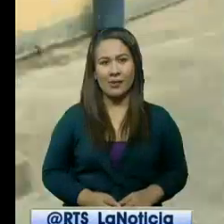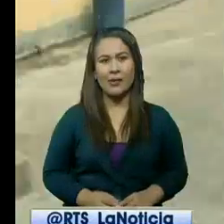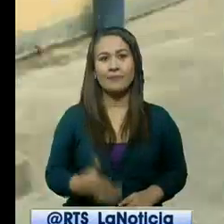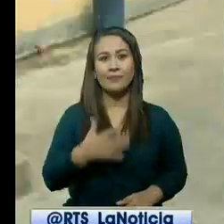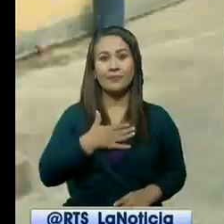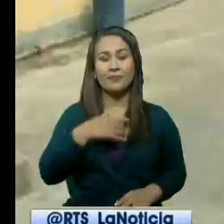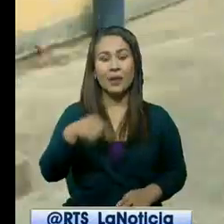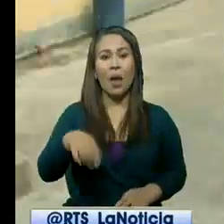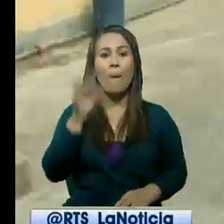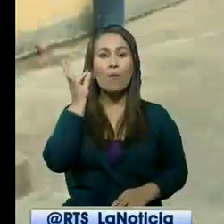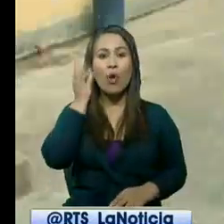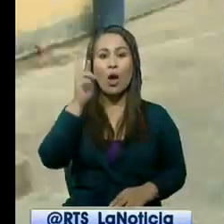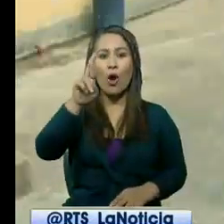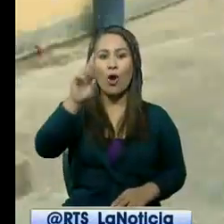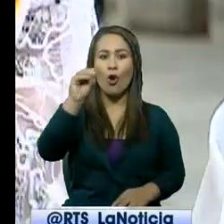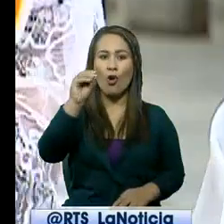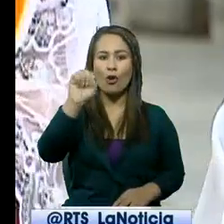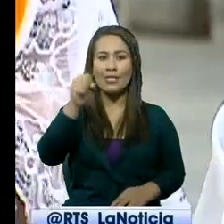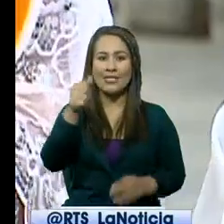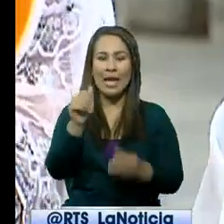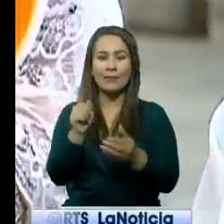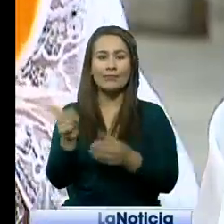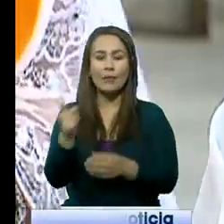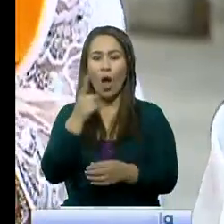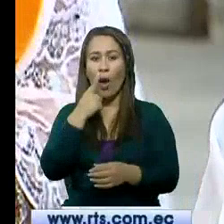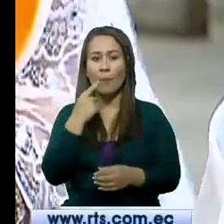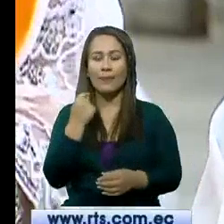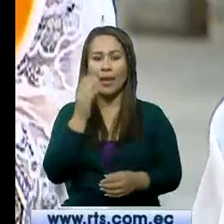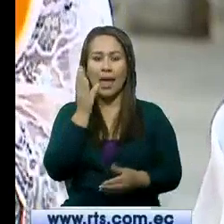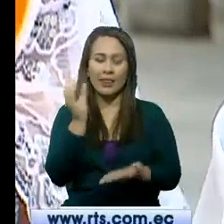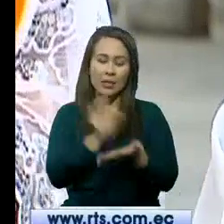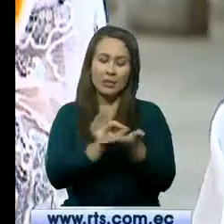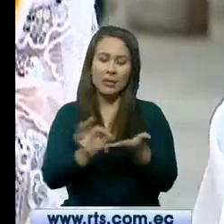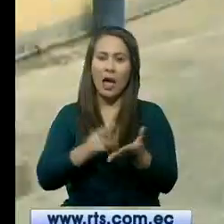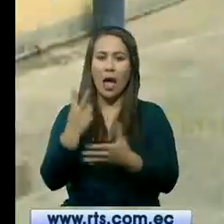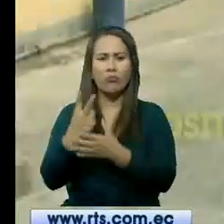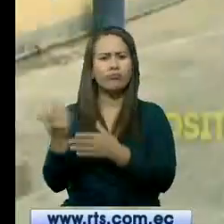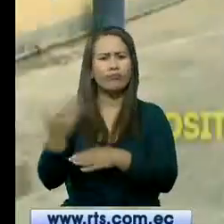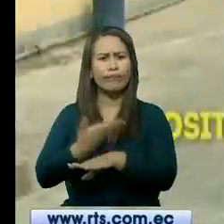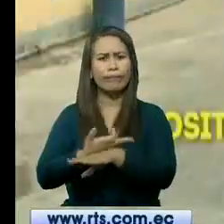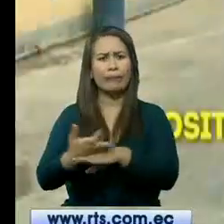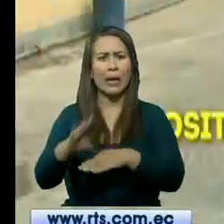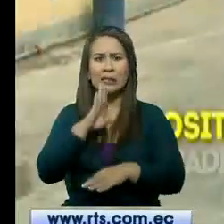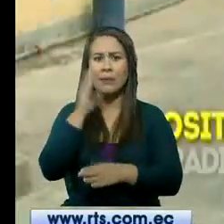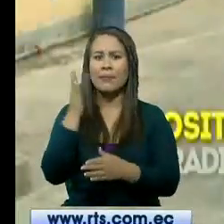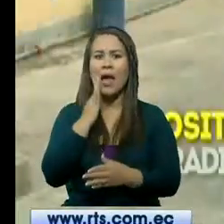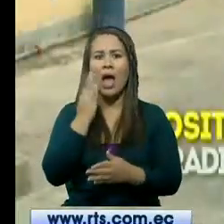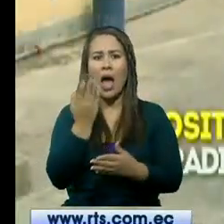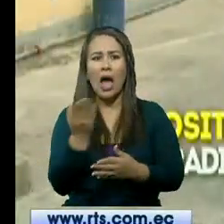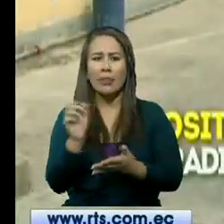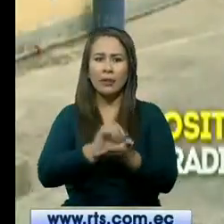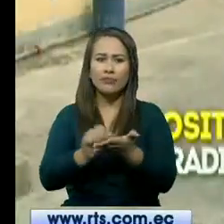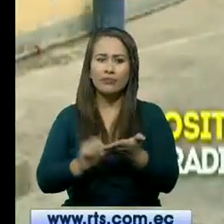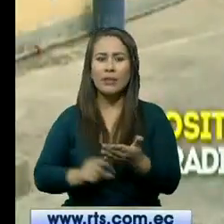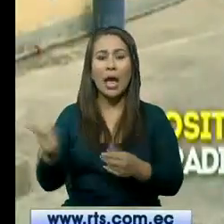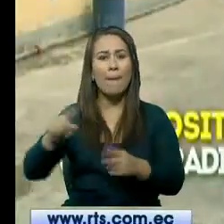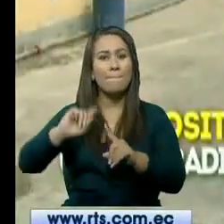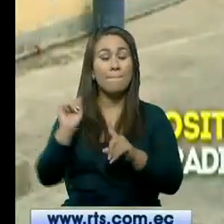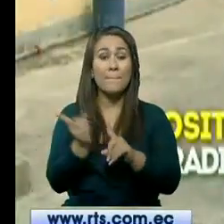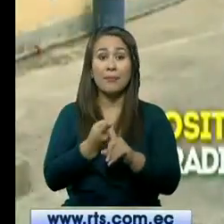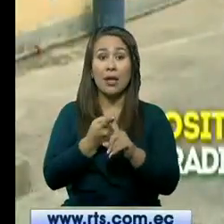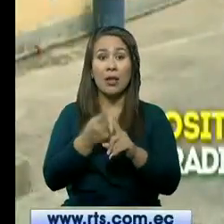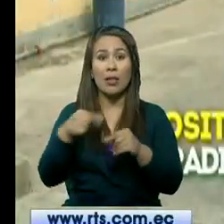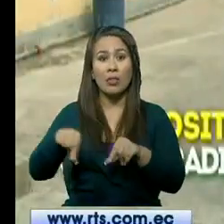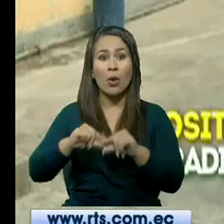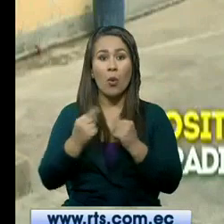Con Rosita Flores, que es cantante, y Camilo Torres, que es cantautor. Ellos tienen una larga trayectoria y nos van a contar, porque también son pioneros del